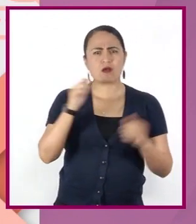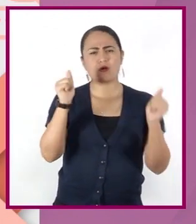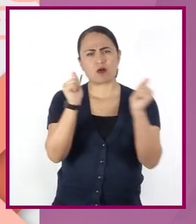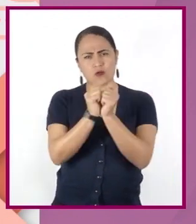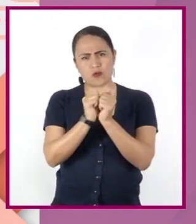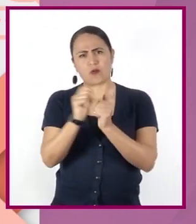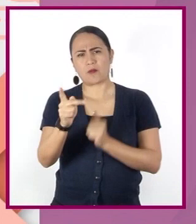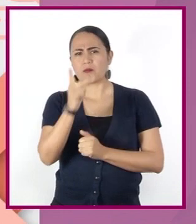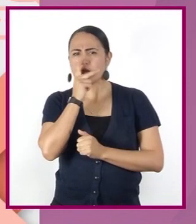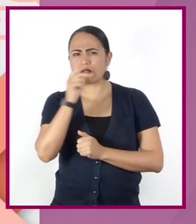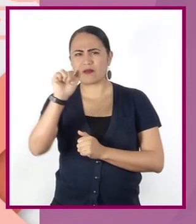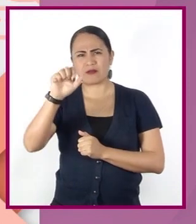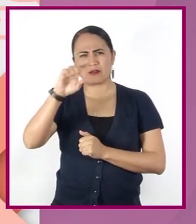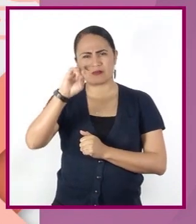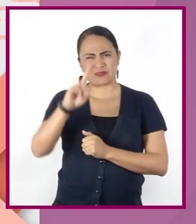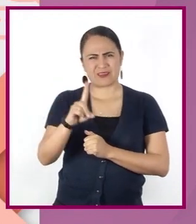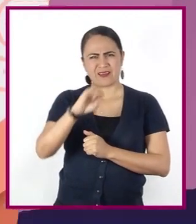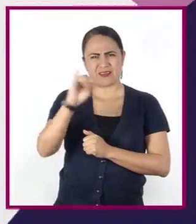adjetivas y los adjetivos?